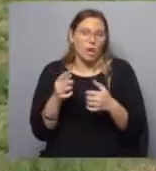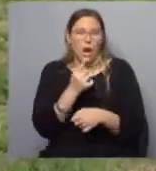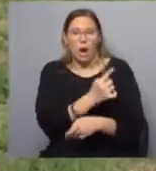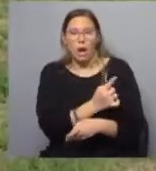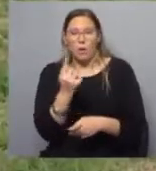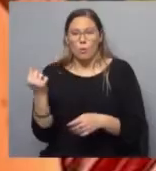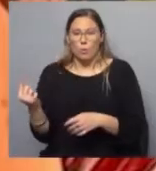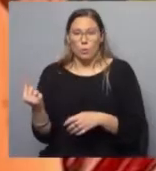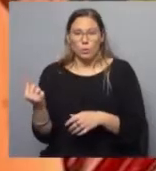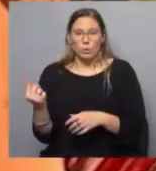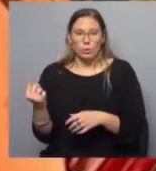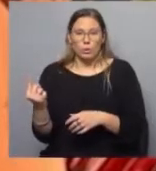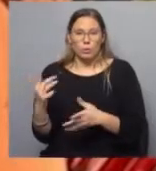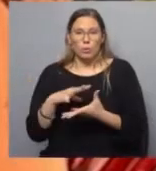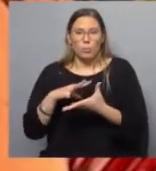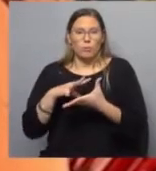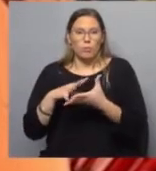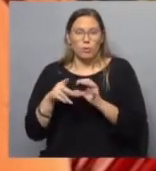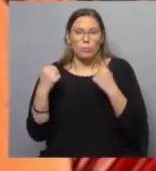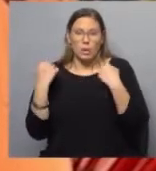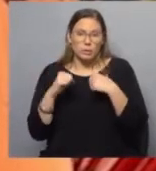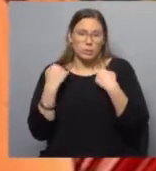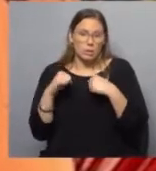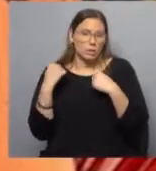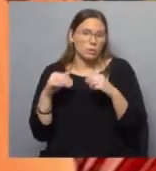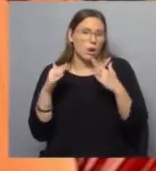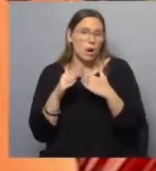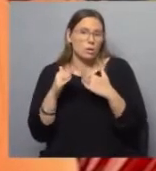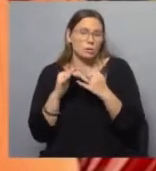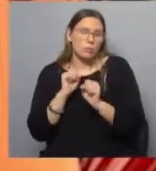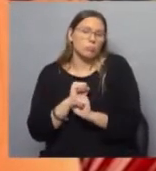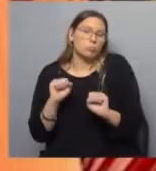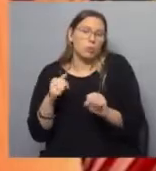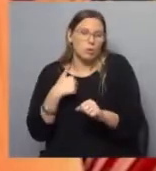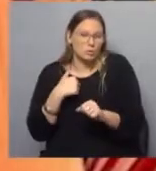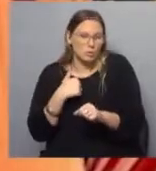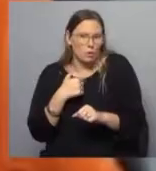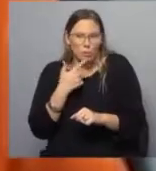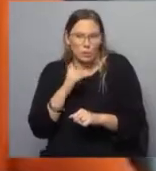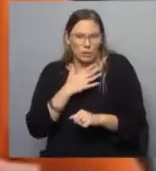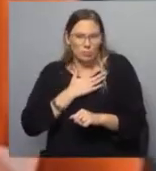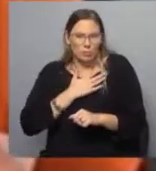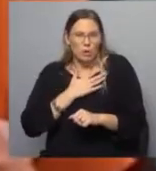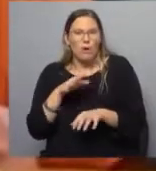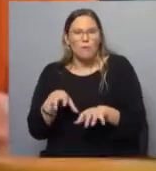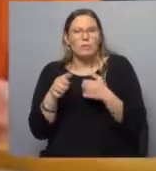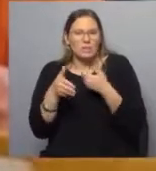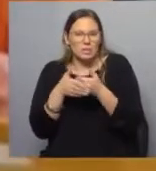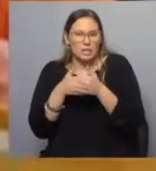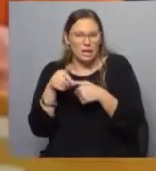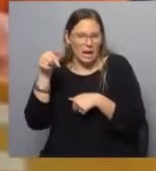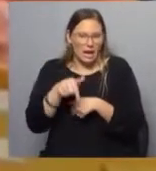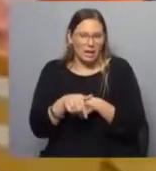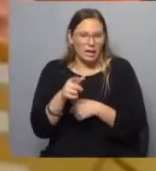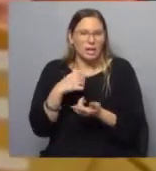uno más o menos como se enganchó fue entrenando en su casa como pudo. En mi caso, por ejemplo, vivo cerquita de acá,